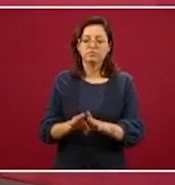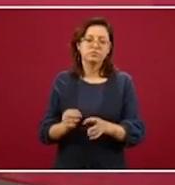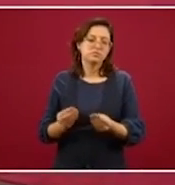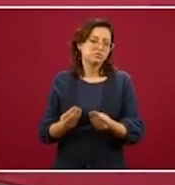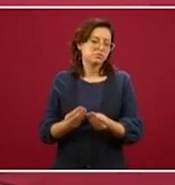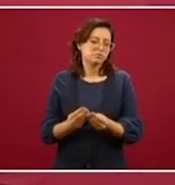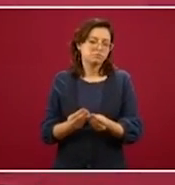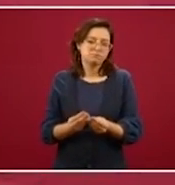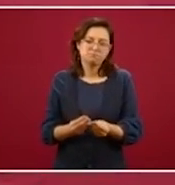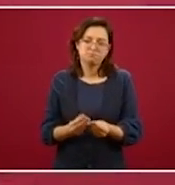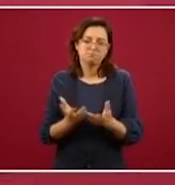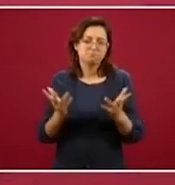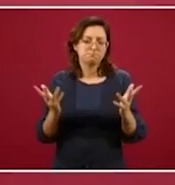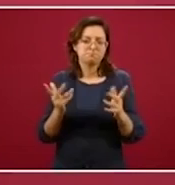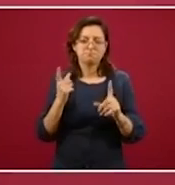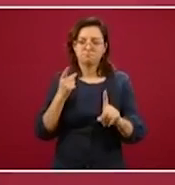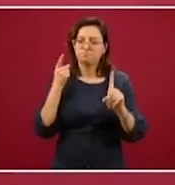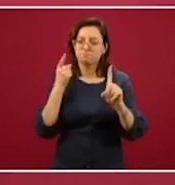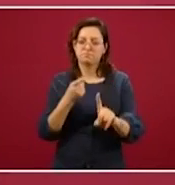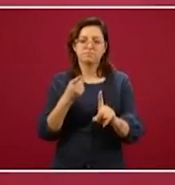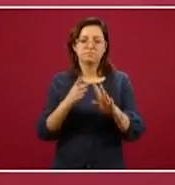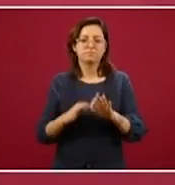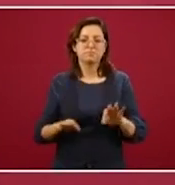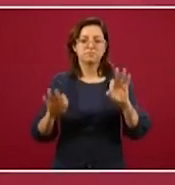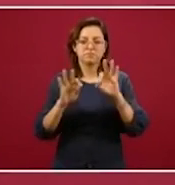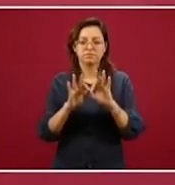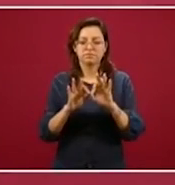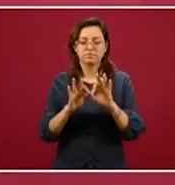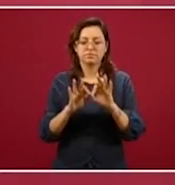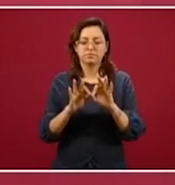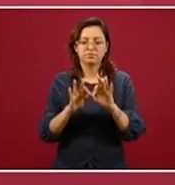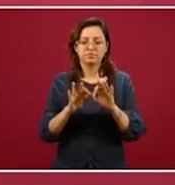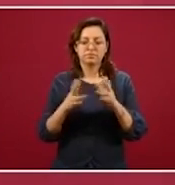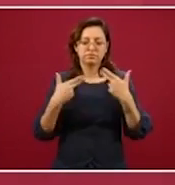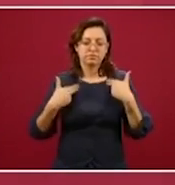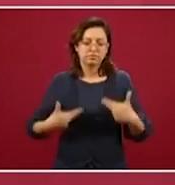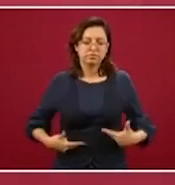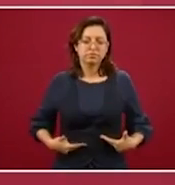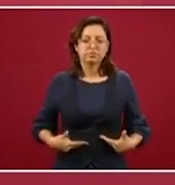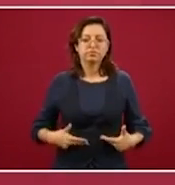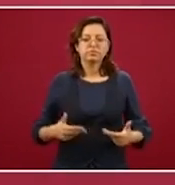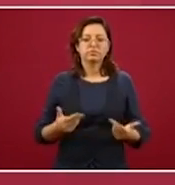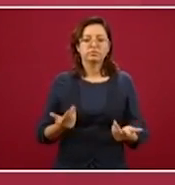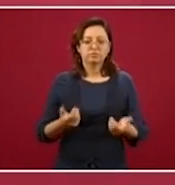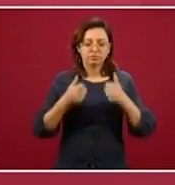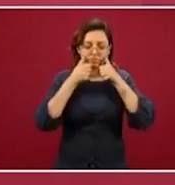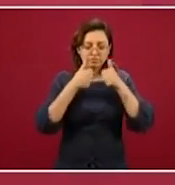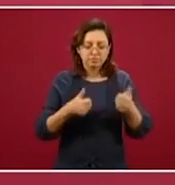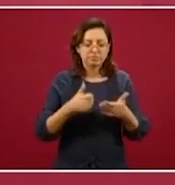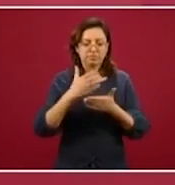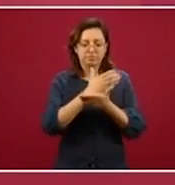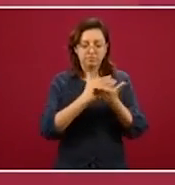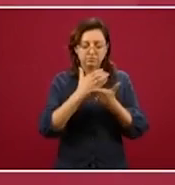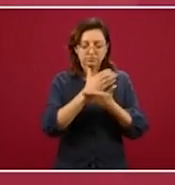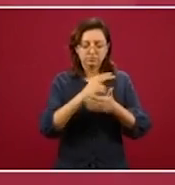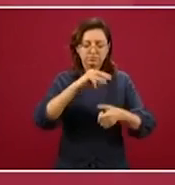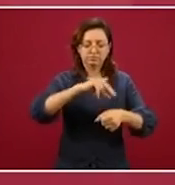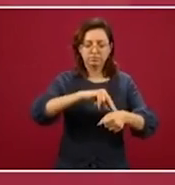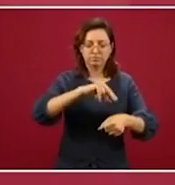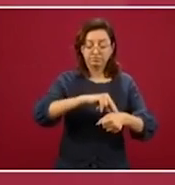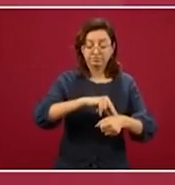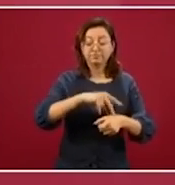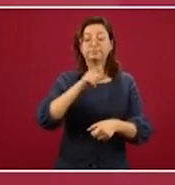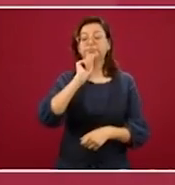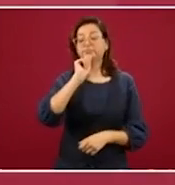principal es lo humanitario, la atención médica y